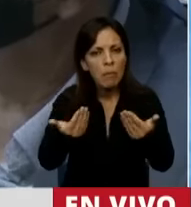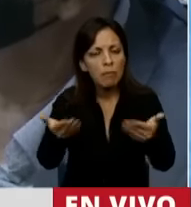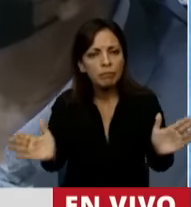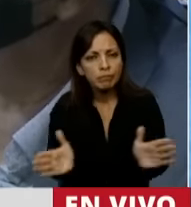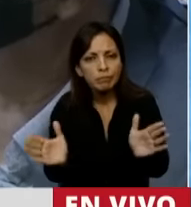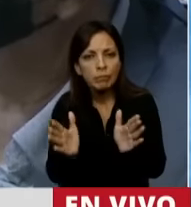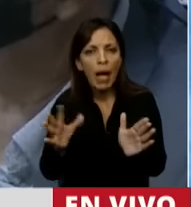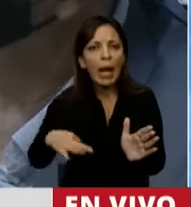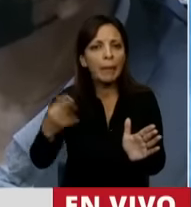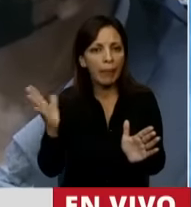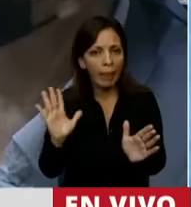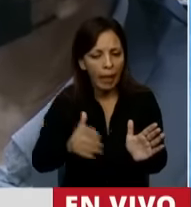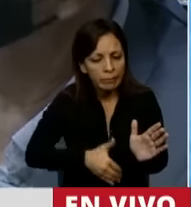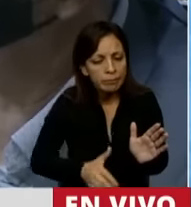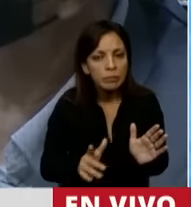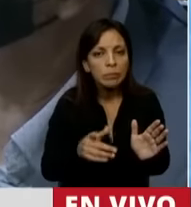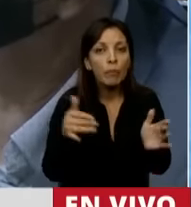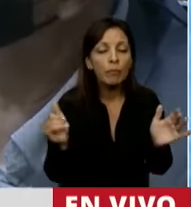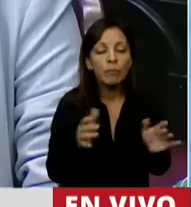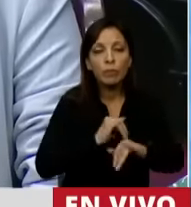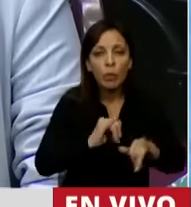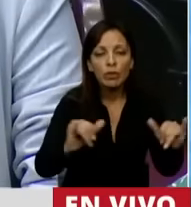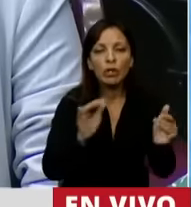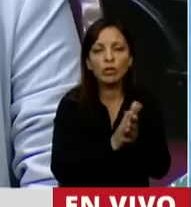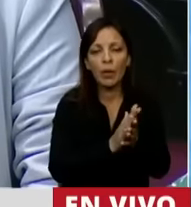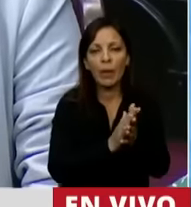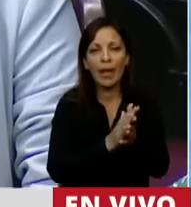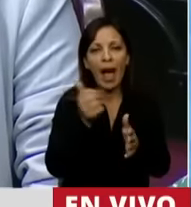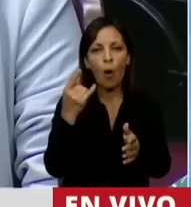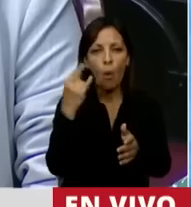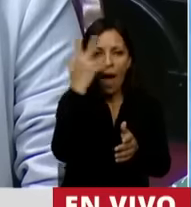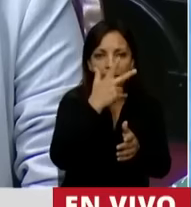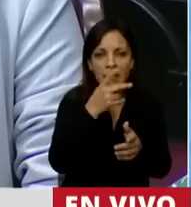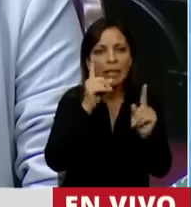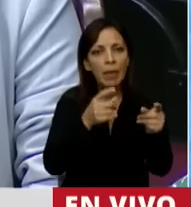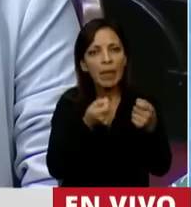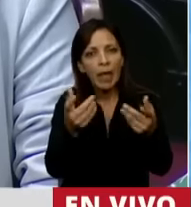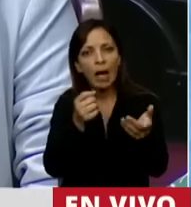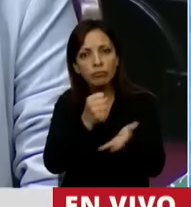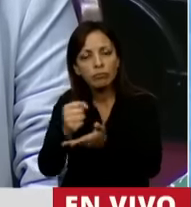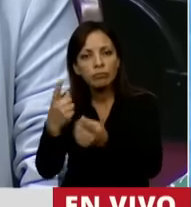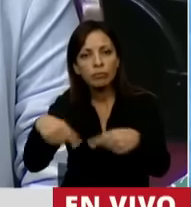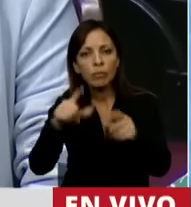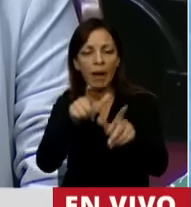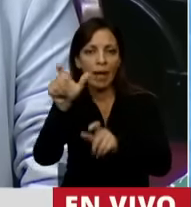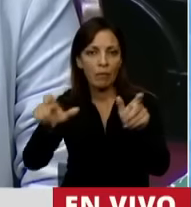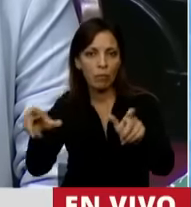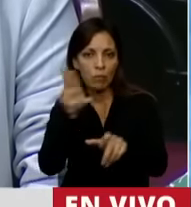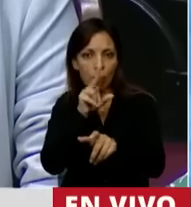asignación universal por hijo y la extendió a la mujer embarazada, incluso en el plan